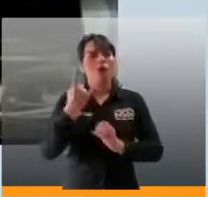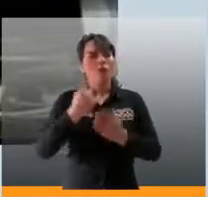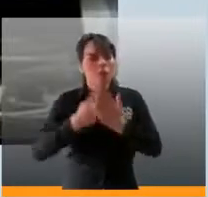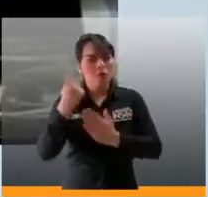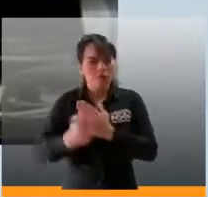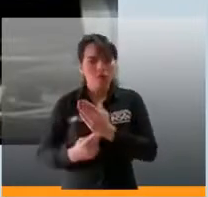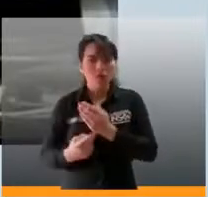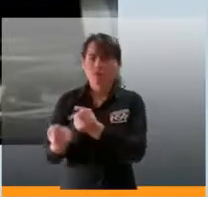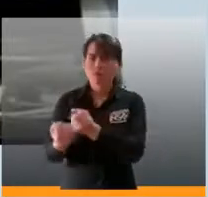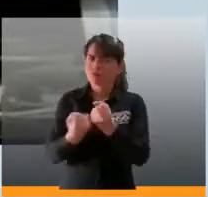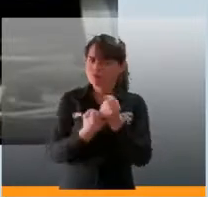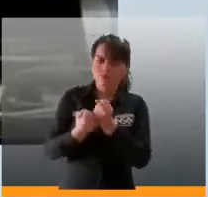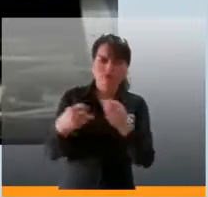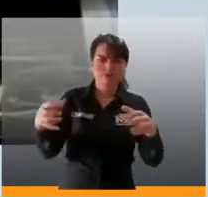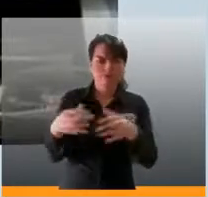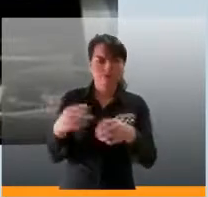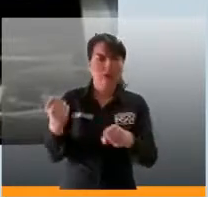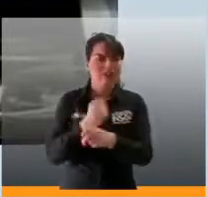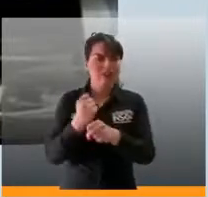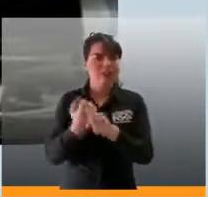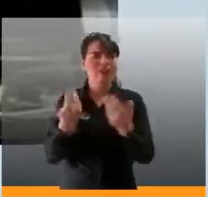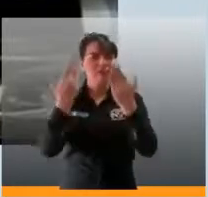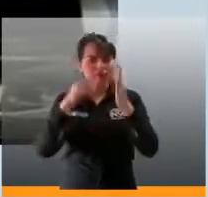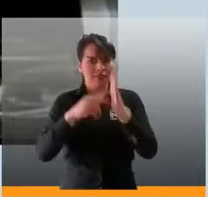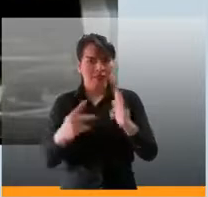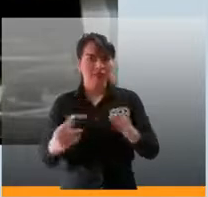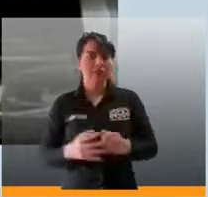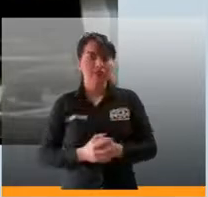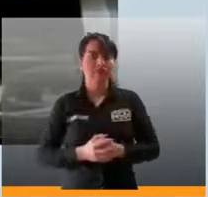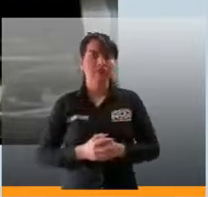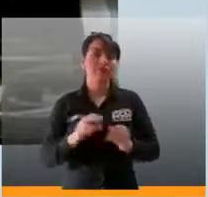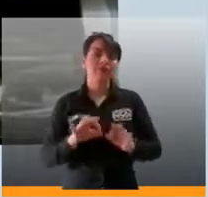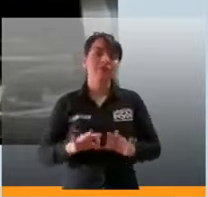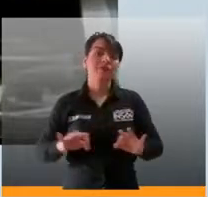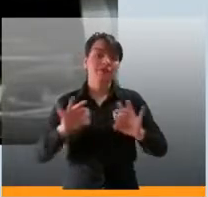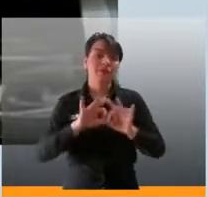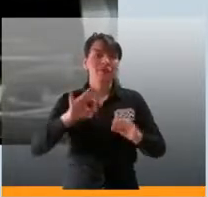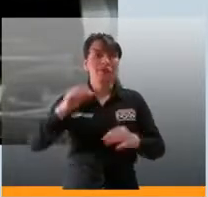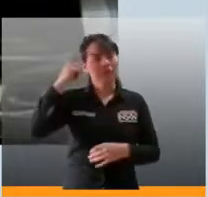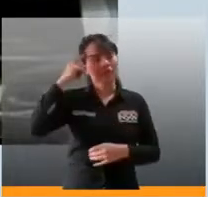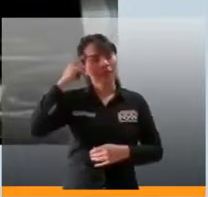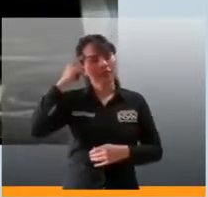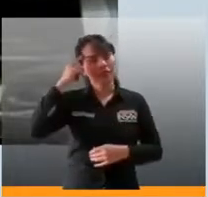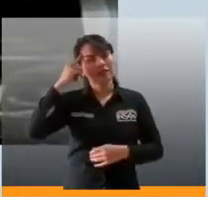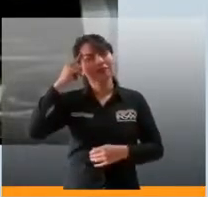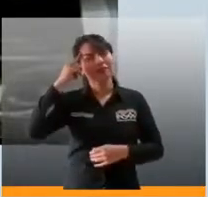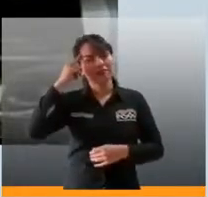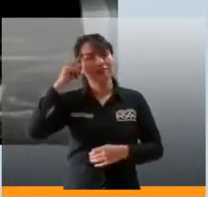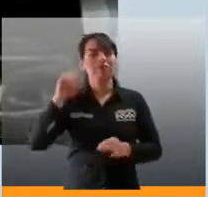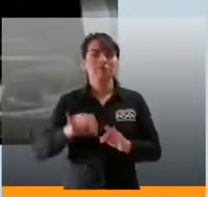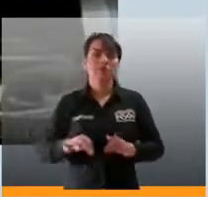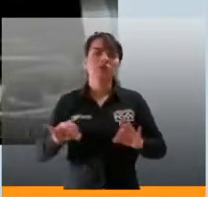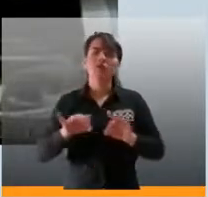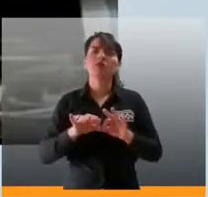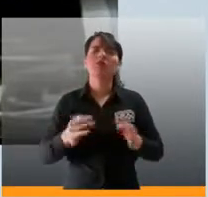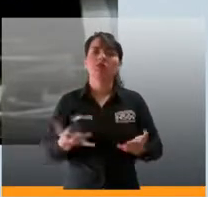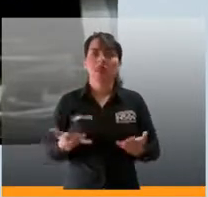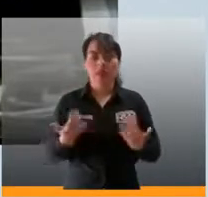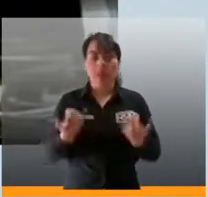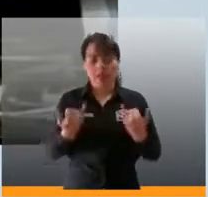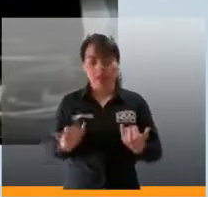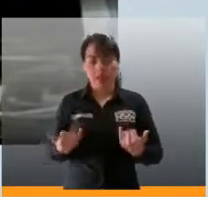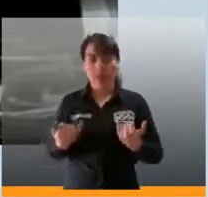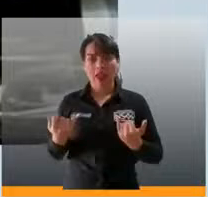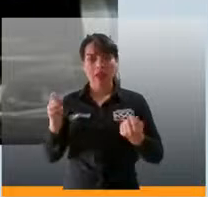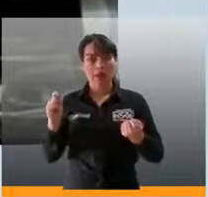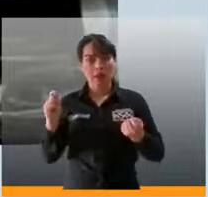Yo creo que ahí se da un paso. Tenemos que repensar también muy cuidadosamente en esta